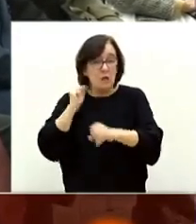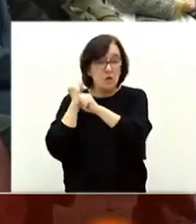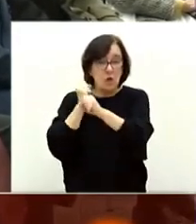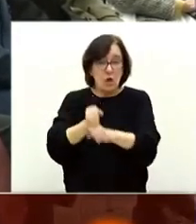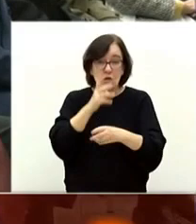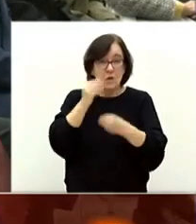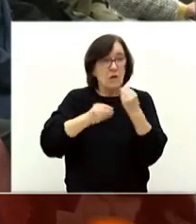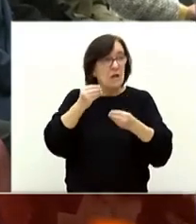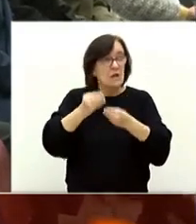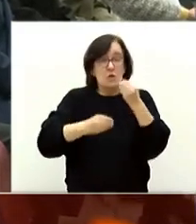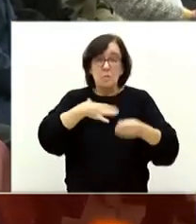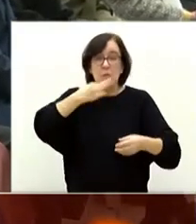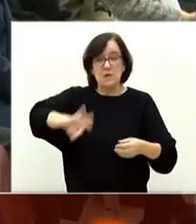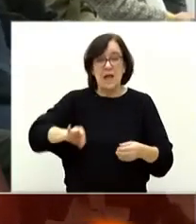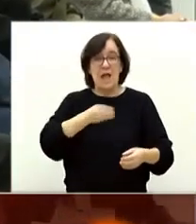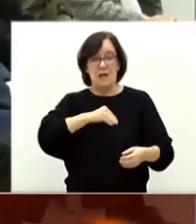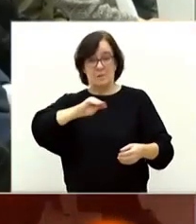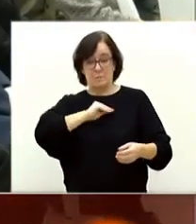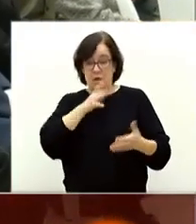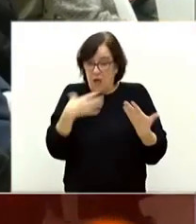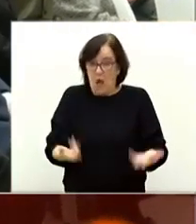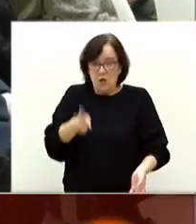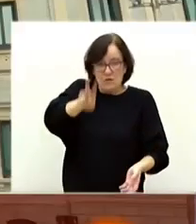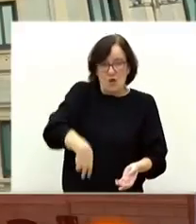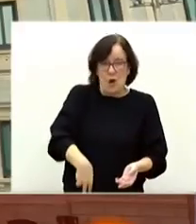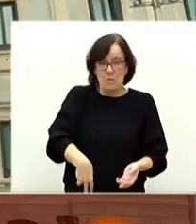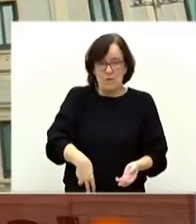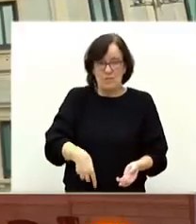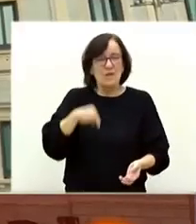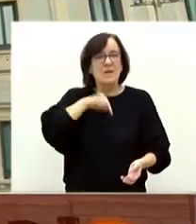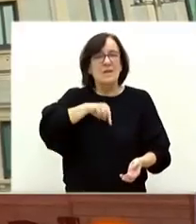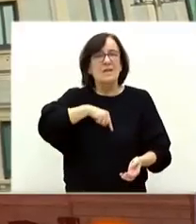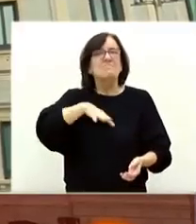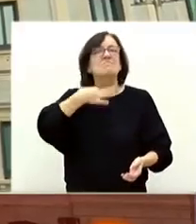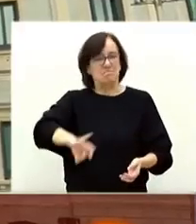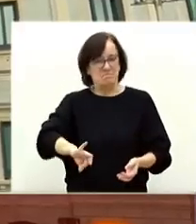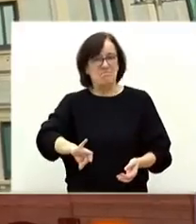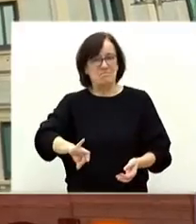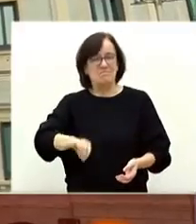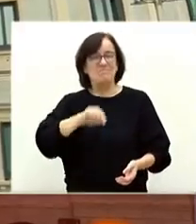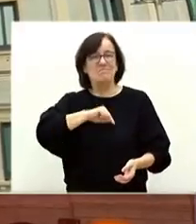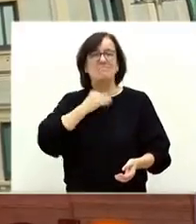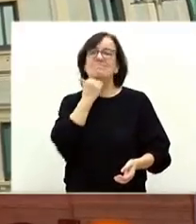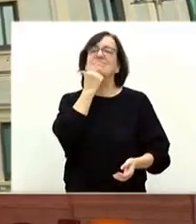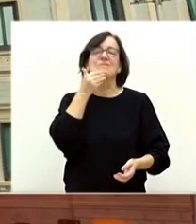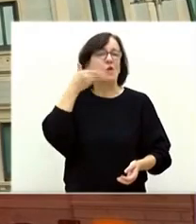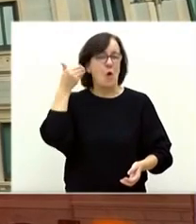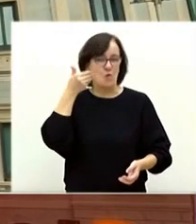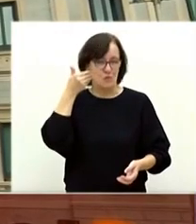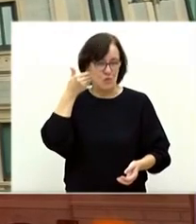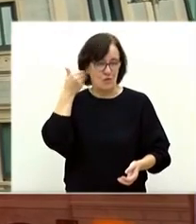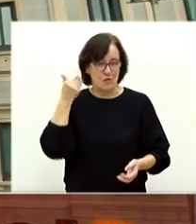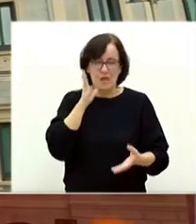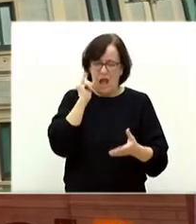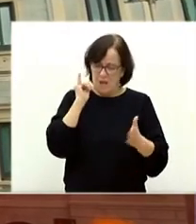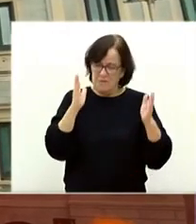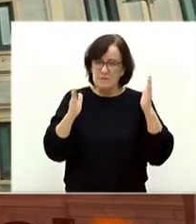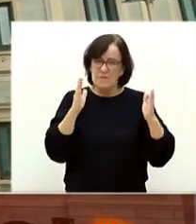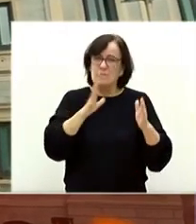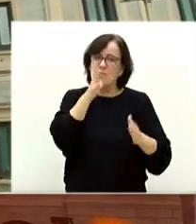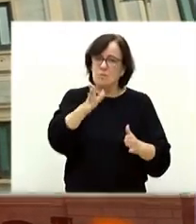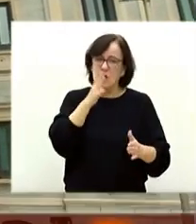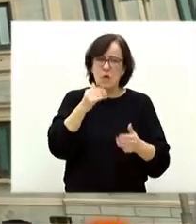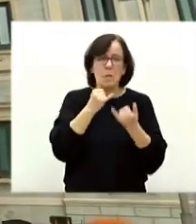hecho posible la España que somos y de la que podemos estar orgullosos. Hay motivos